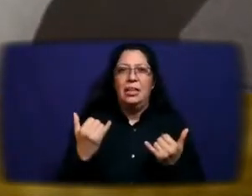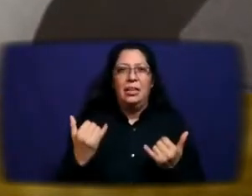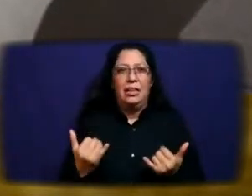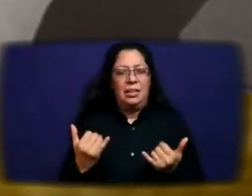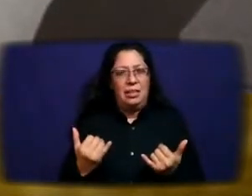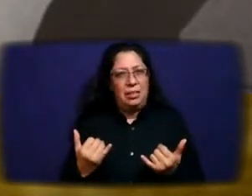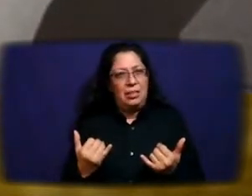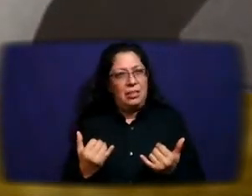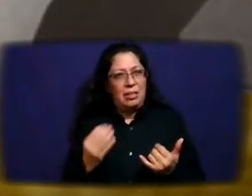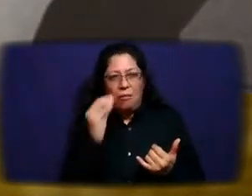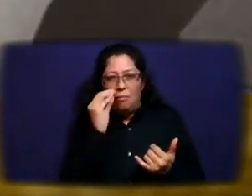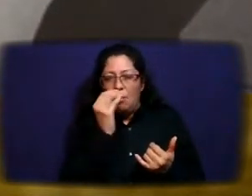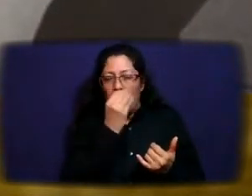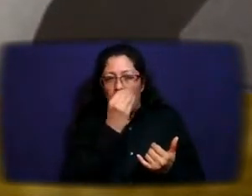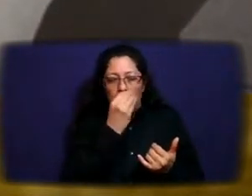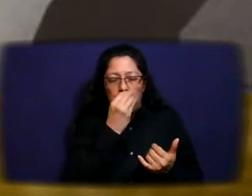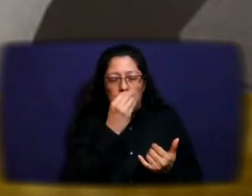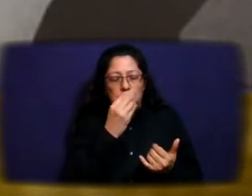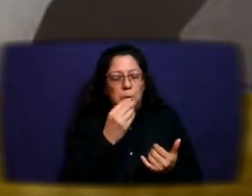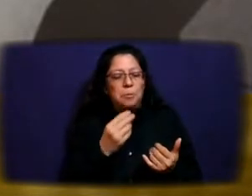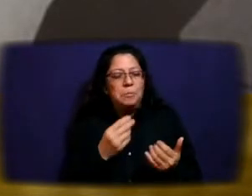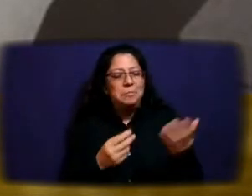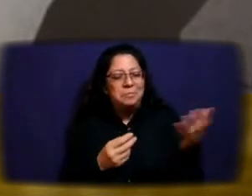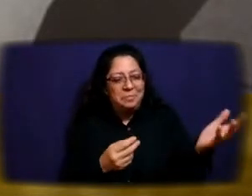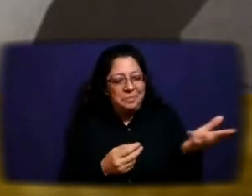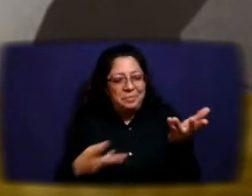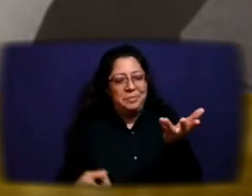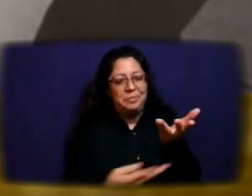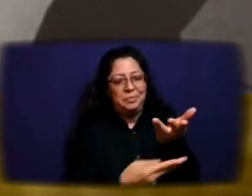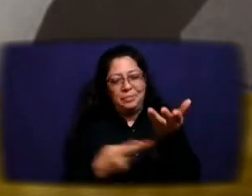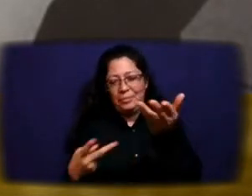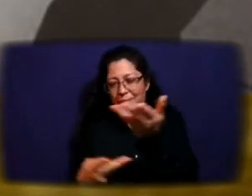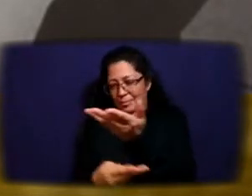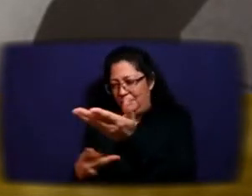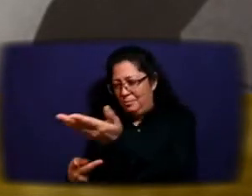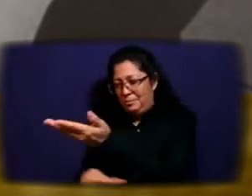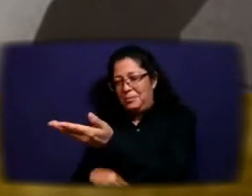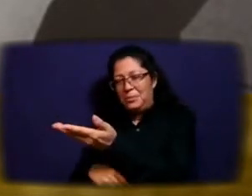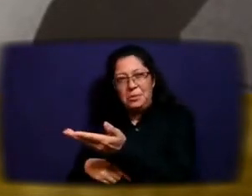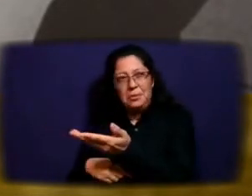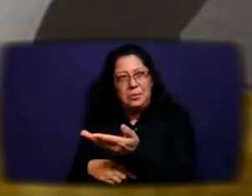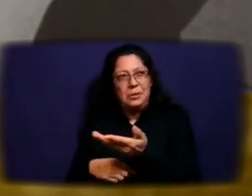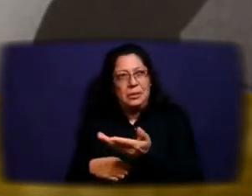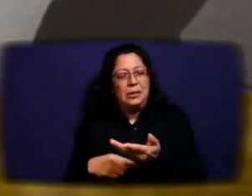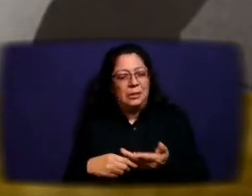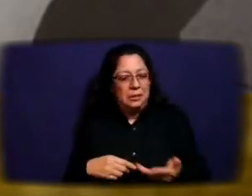Recoge flores del jardín. Ella recuerda la granja.